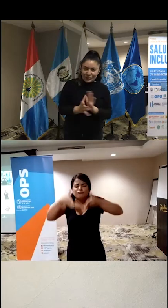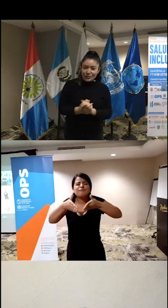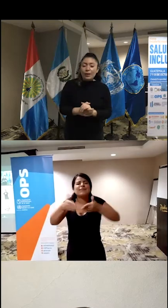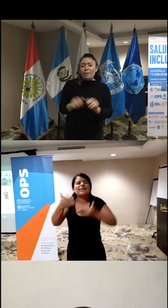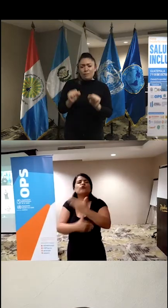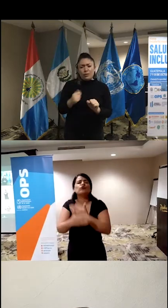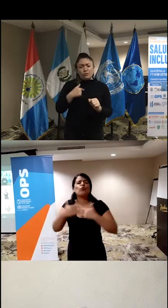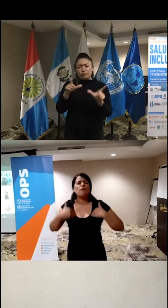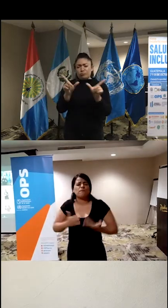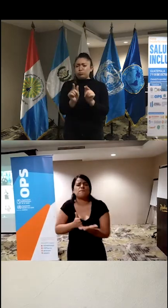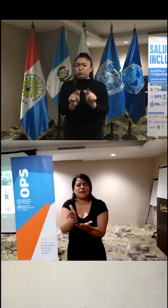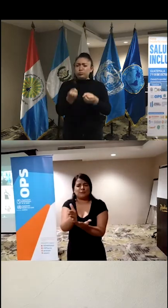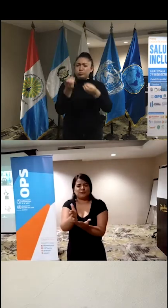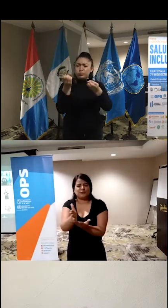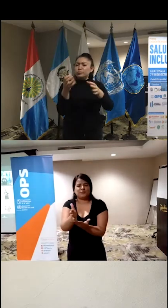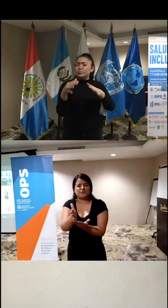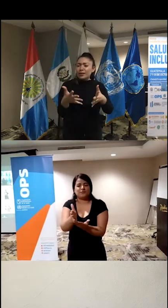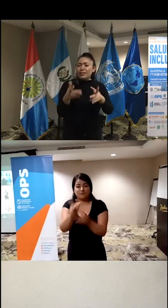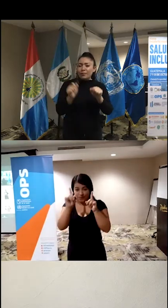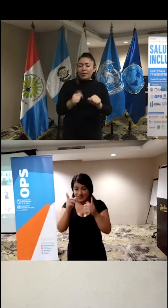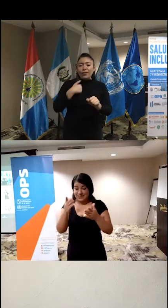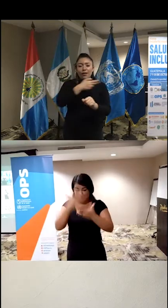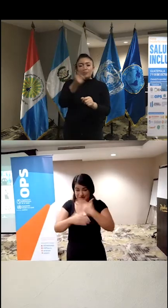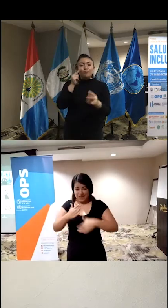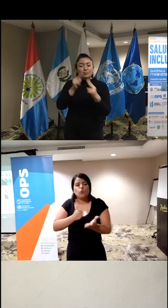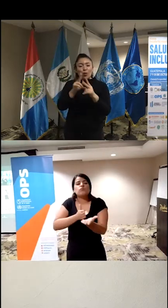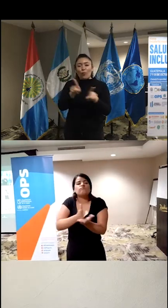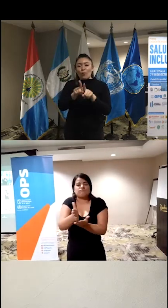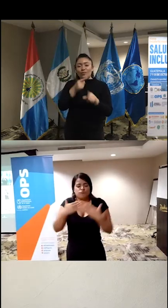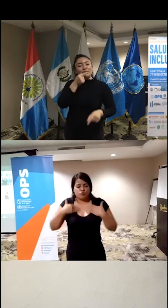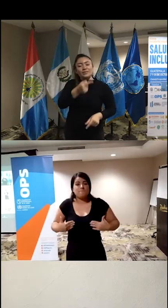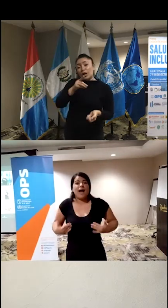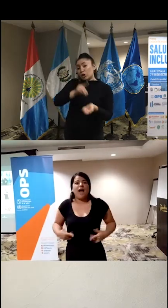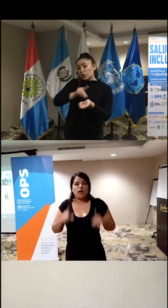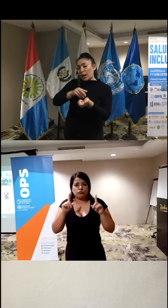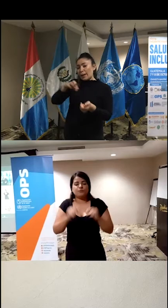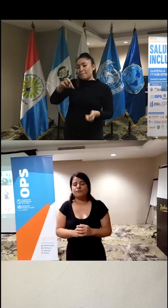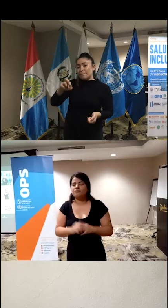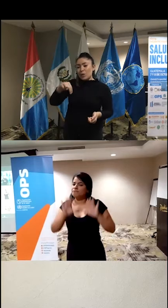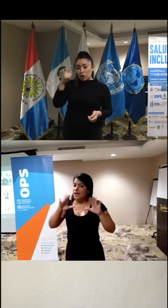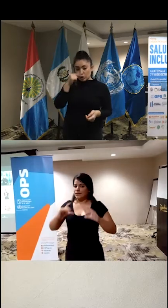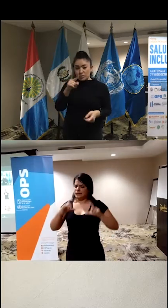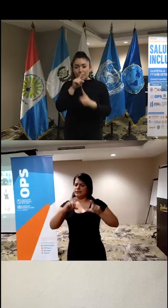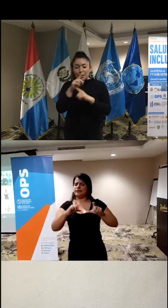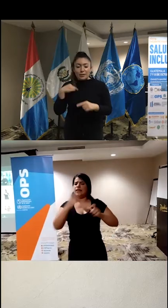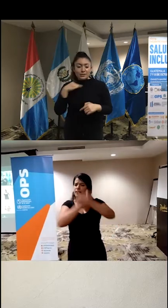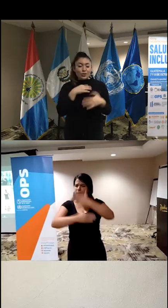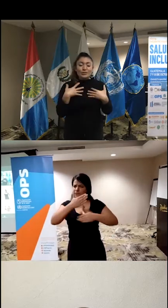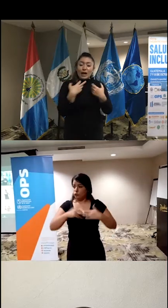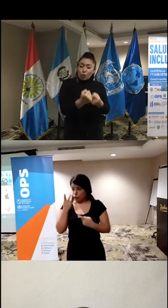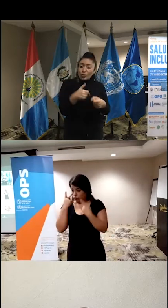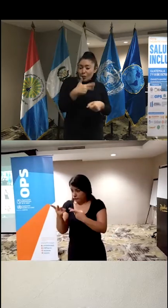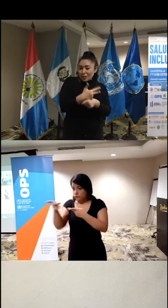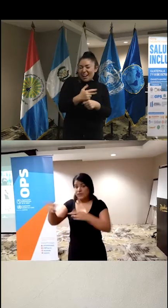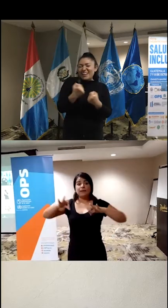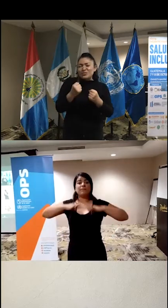de certificación, que ya lo decía la doctora Pons, el Ministerio de Salud en Guatemala está haciendo esfuerzos